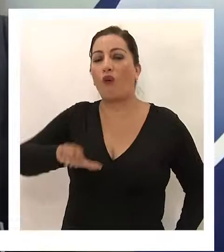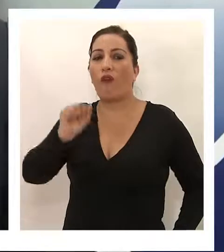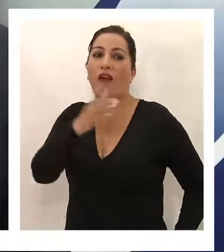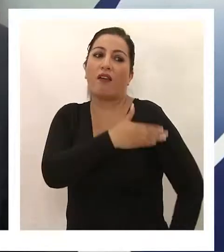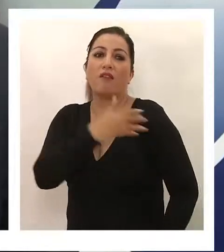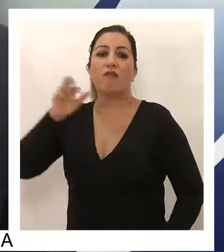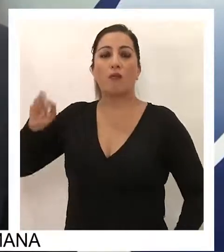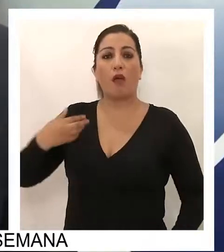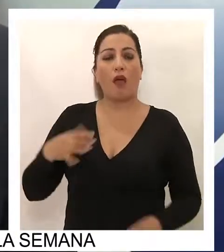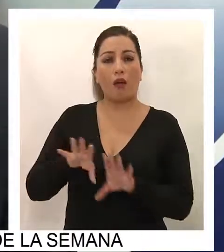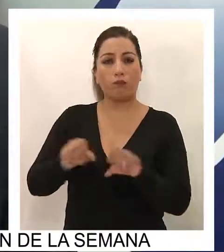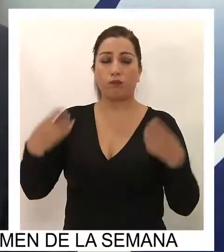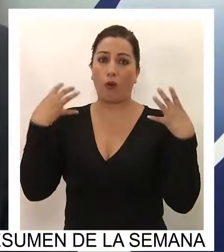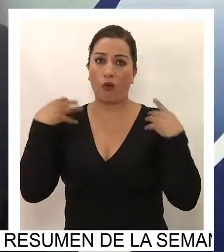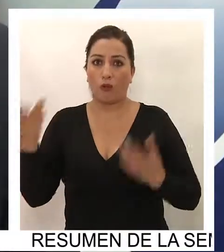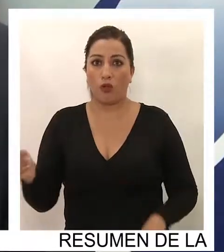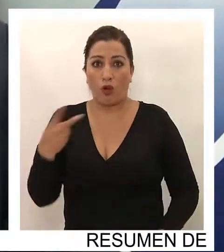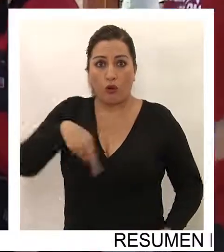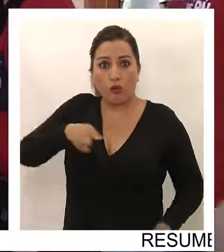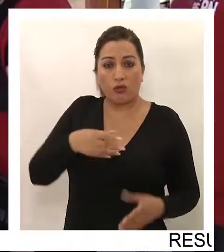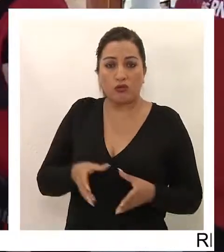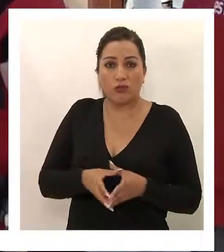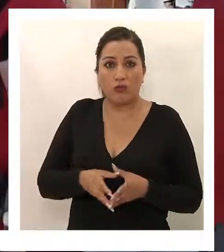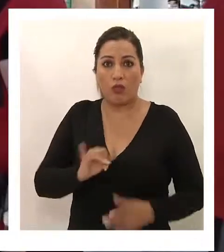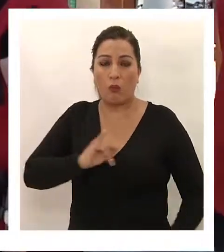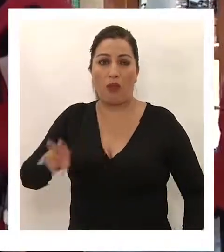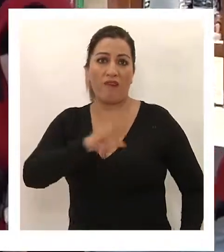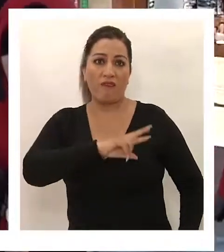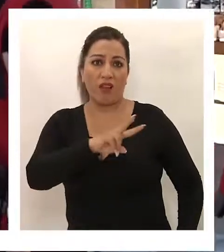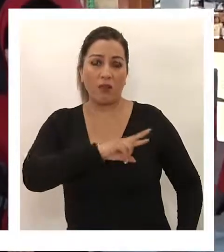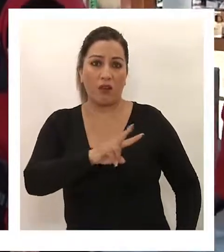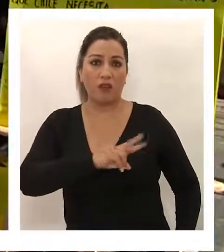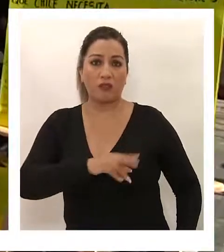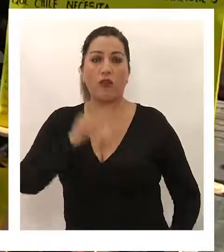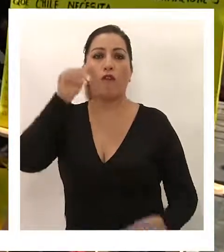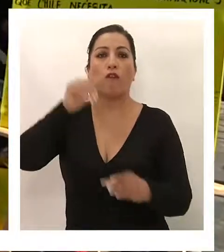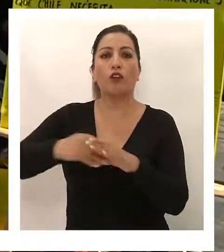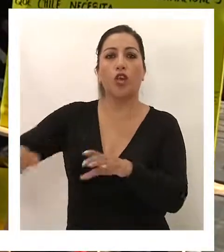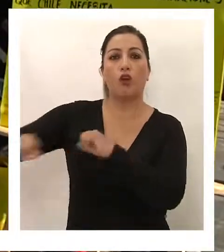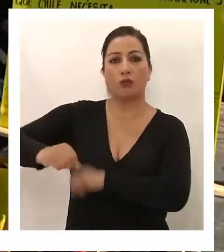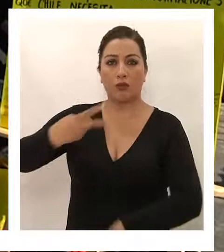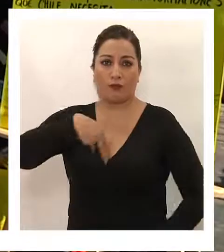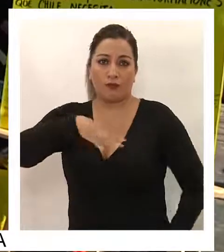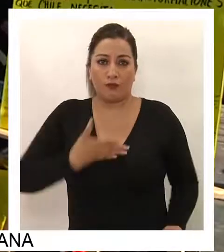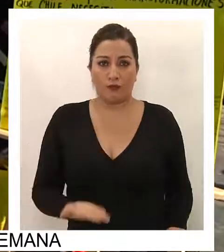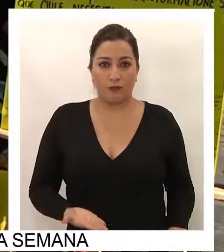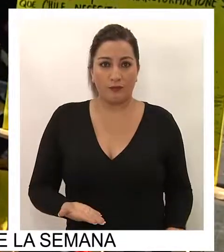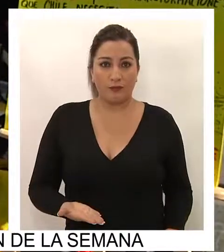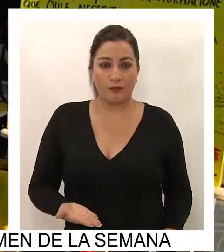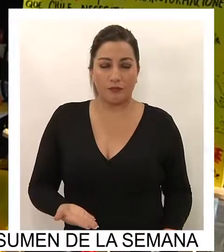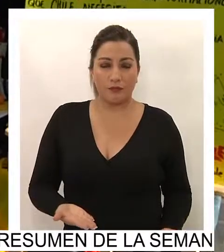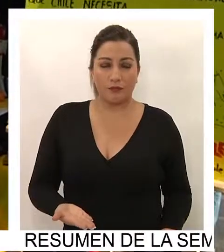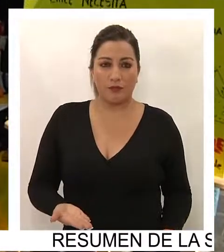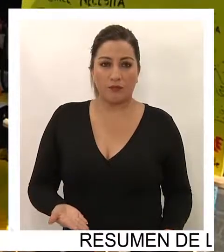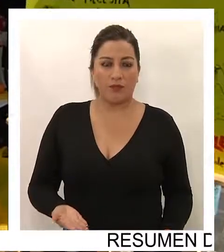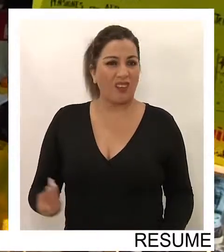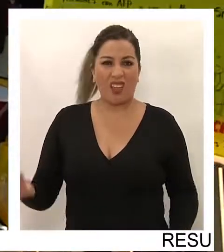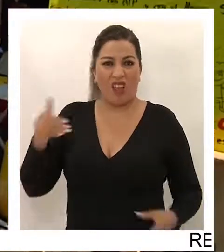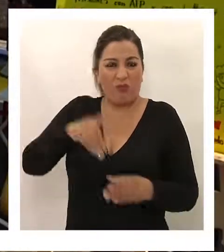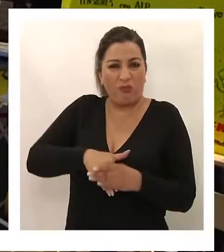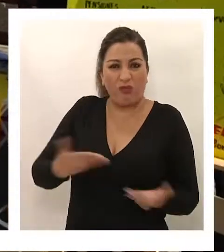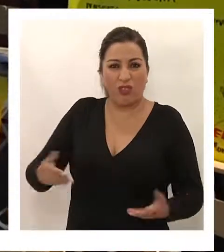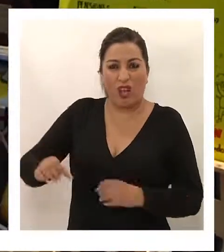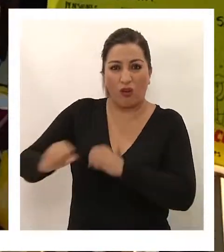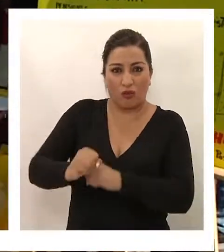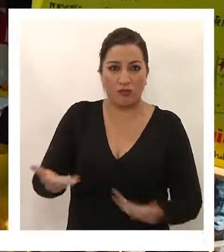y se comprometió con nosotros y sin embargo en Valparaíso después vota contra la gente ¿Y qué es votar contra la